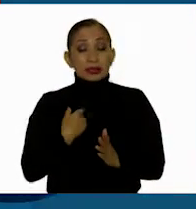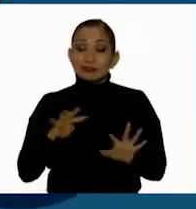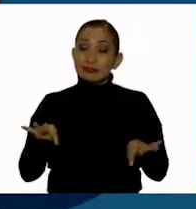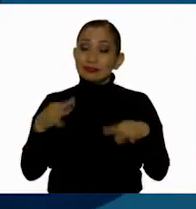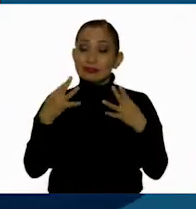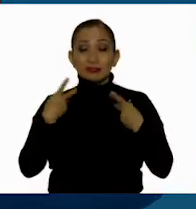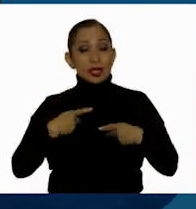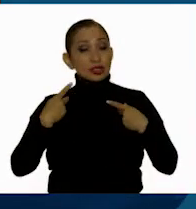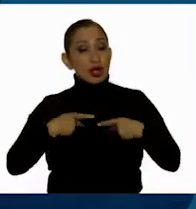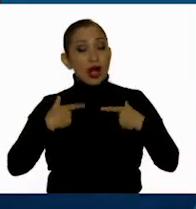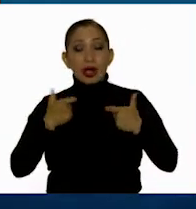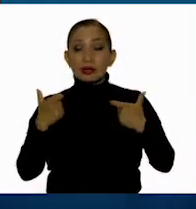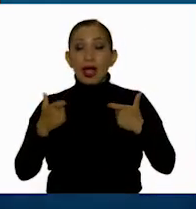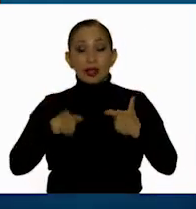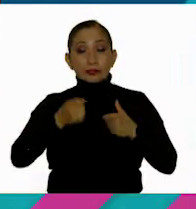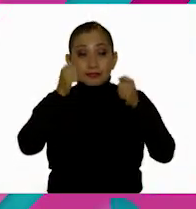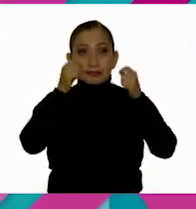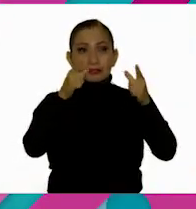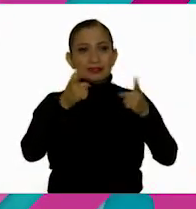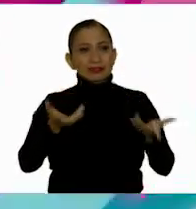las élites.